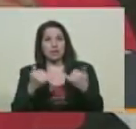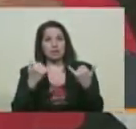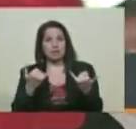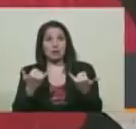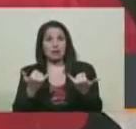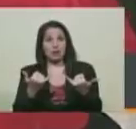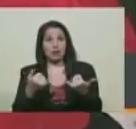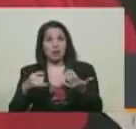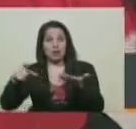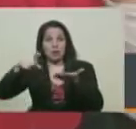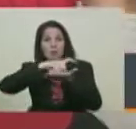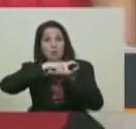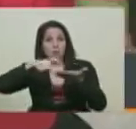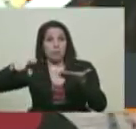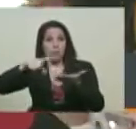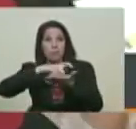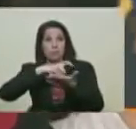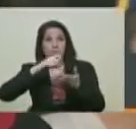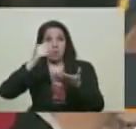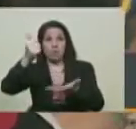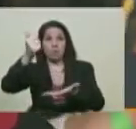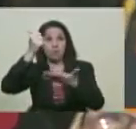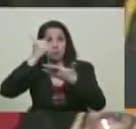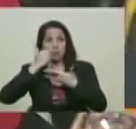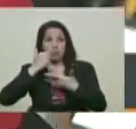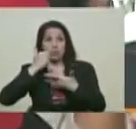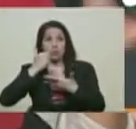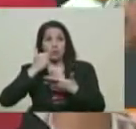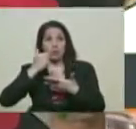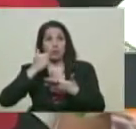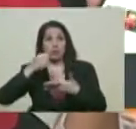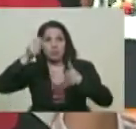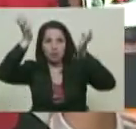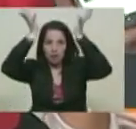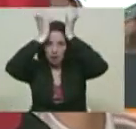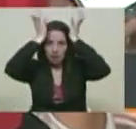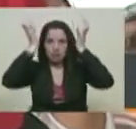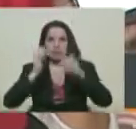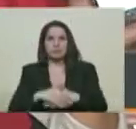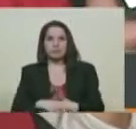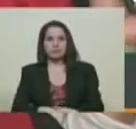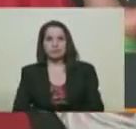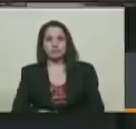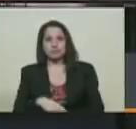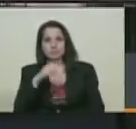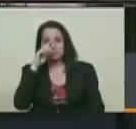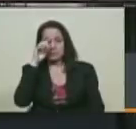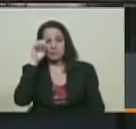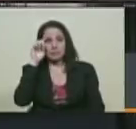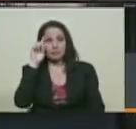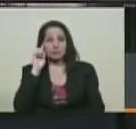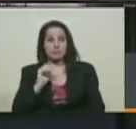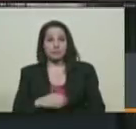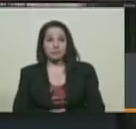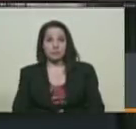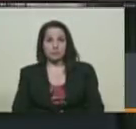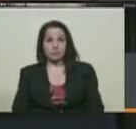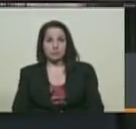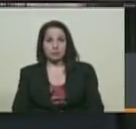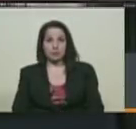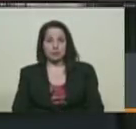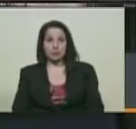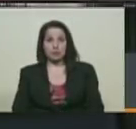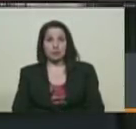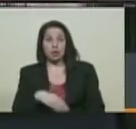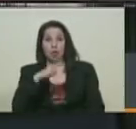para escanear el bono de Reyes. Los cardés, ya le escaneé aquí a las compañeras también. Correcto. Entonces ya está el